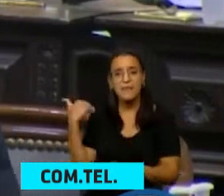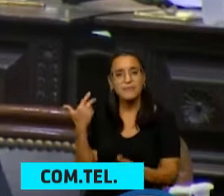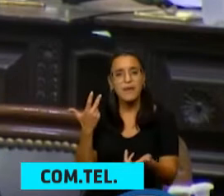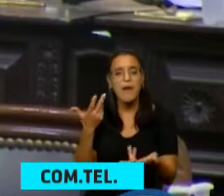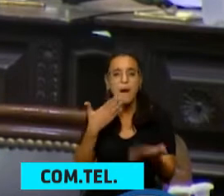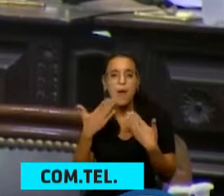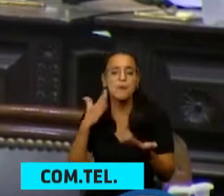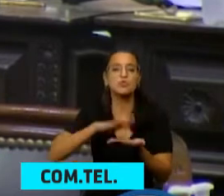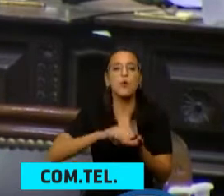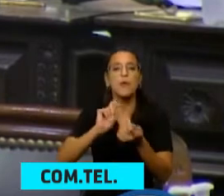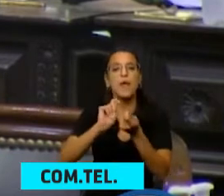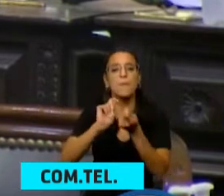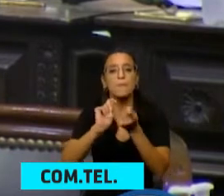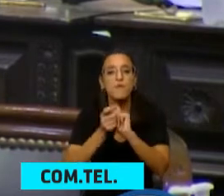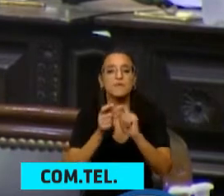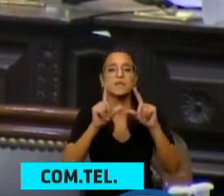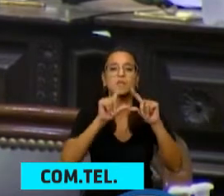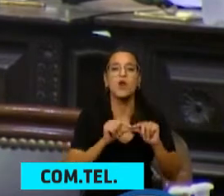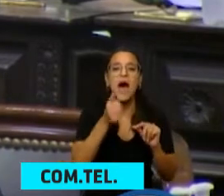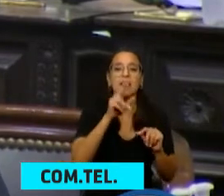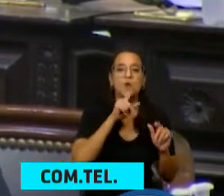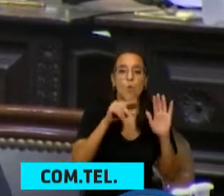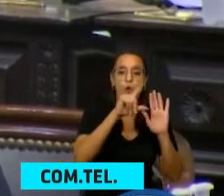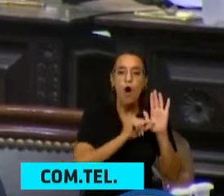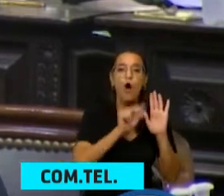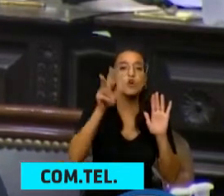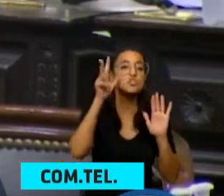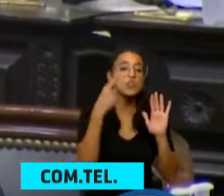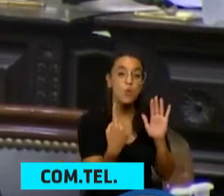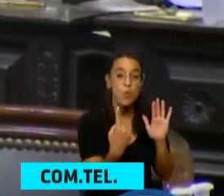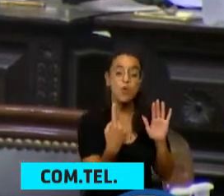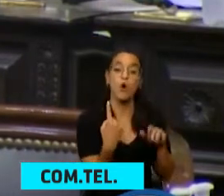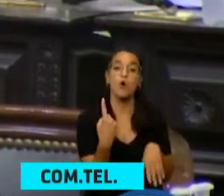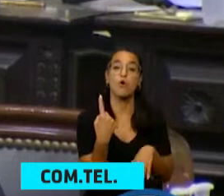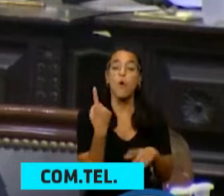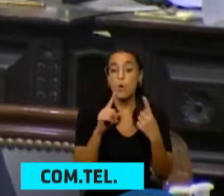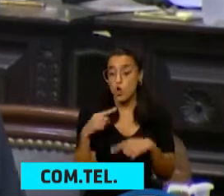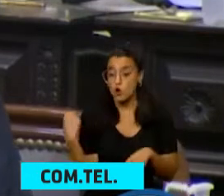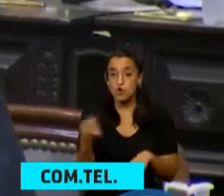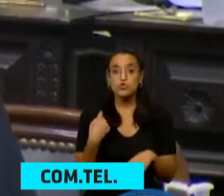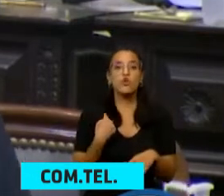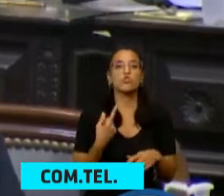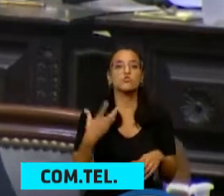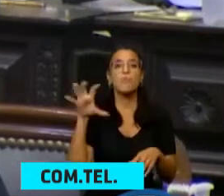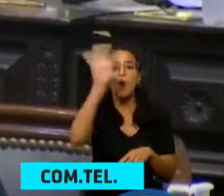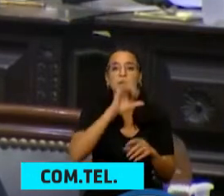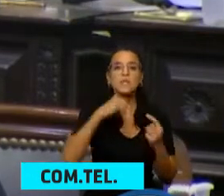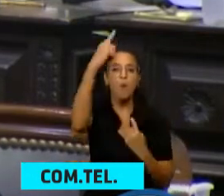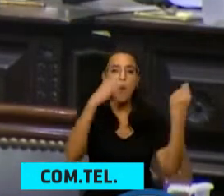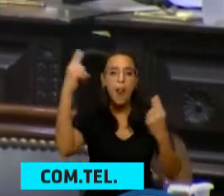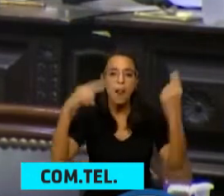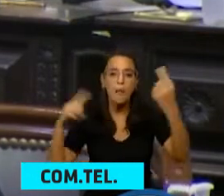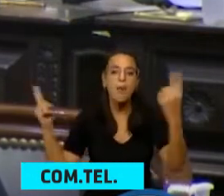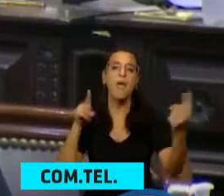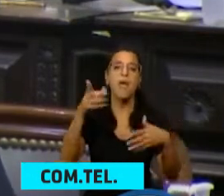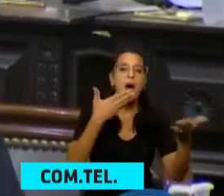tenés la boleta tradicional, vos vas a poder elegir. Si ese día tenés en forma simultánea la elección, podés elegir por boleta única o